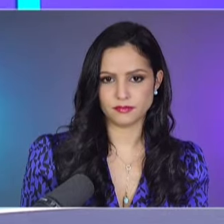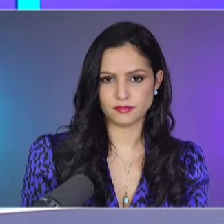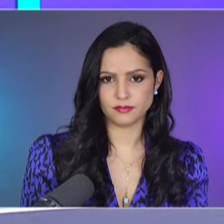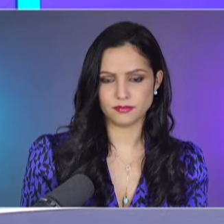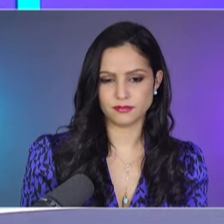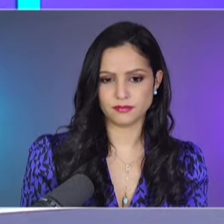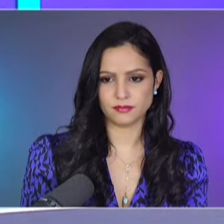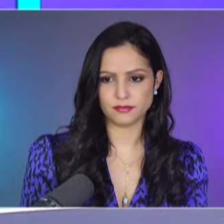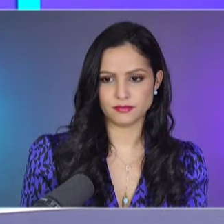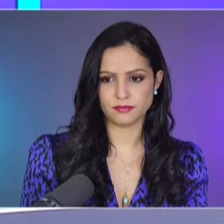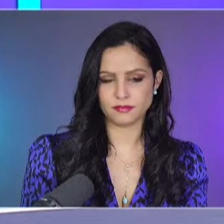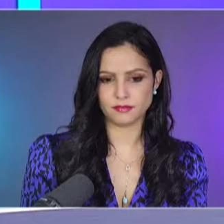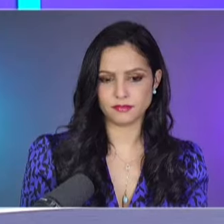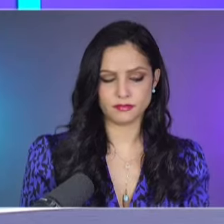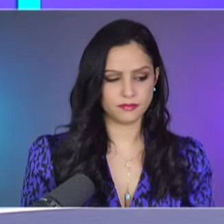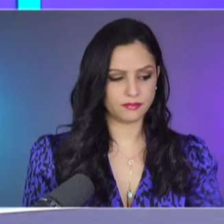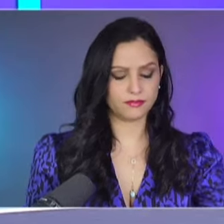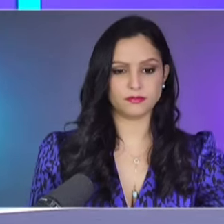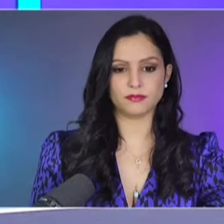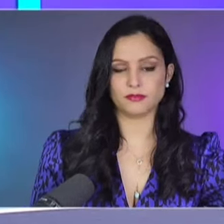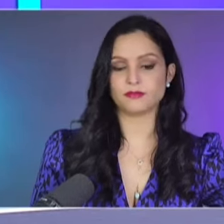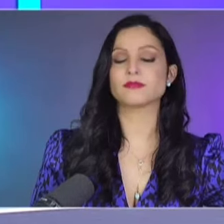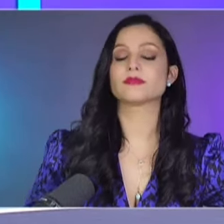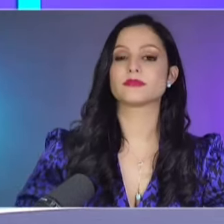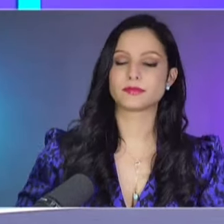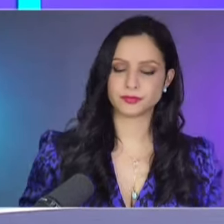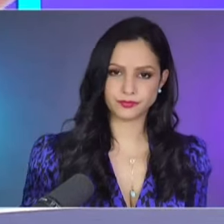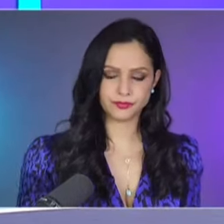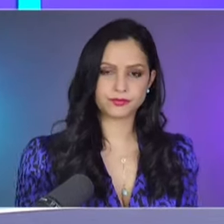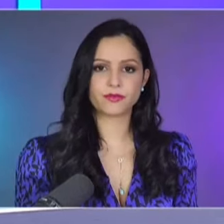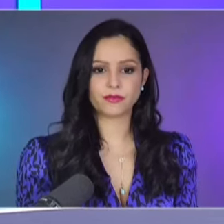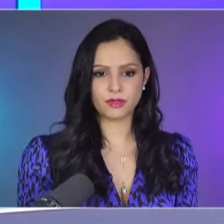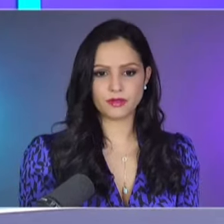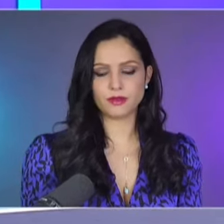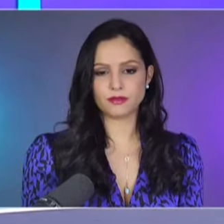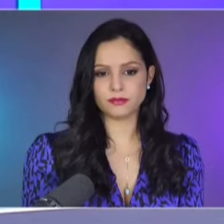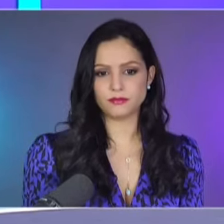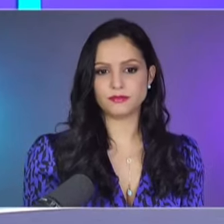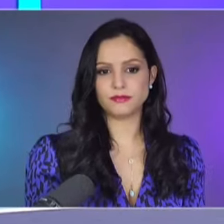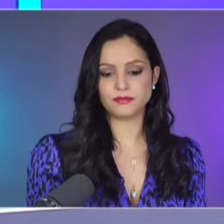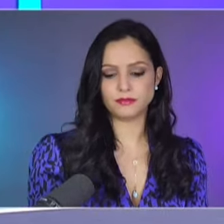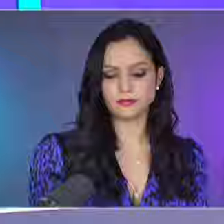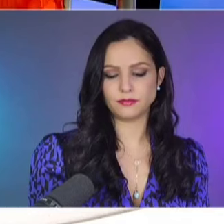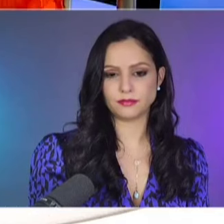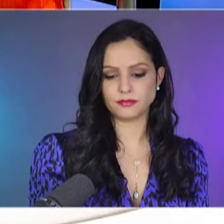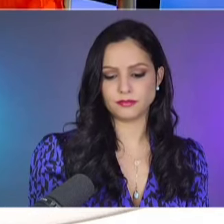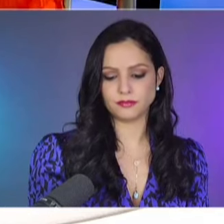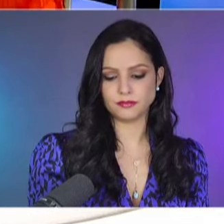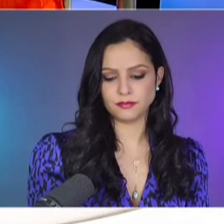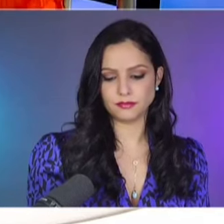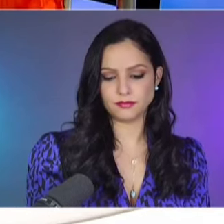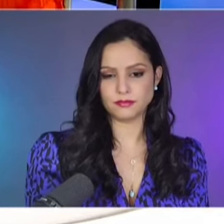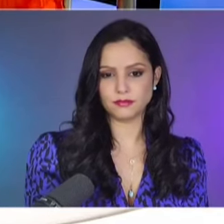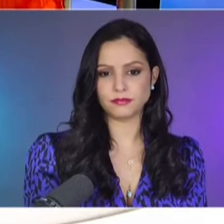por eso un plátano cuesta 33, 34 pesos, por eso los huevos están como están, porque no hay producción nacional. Eso ha sido una política que el gobierno ha establecido